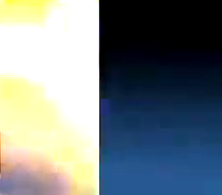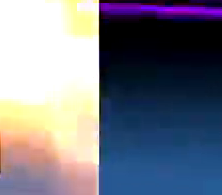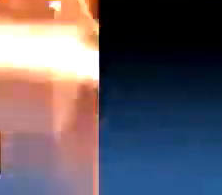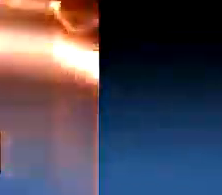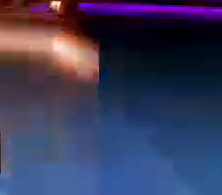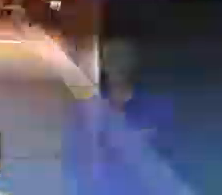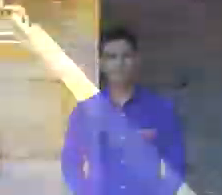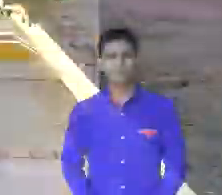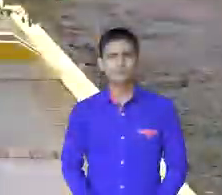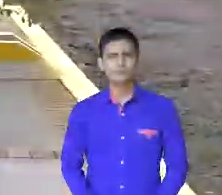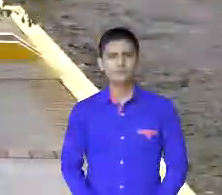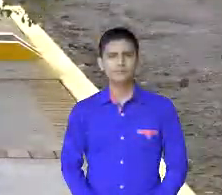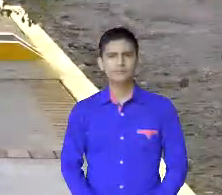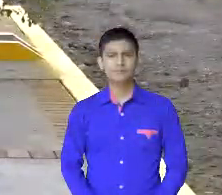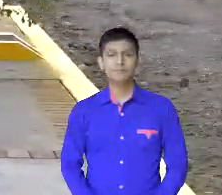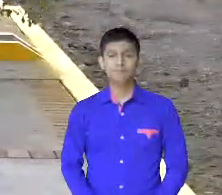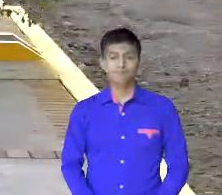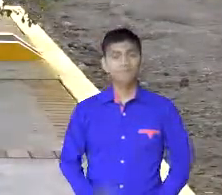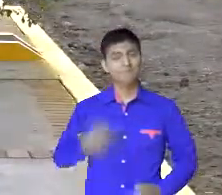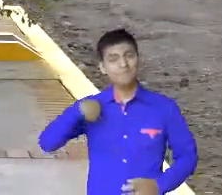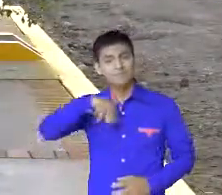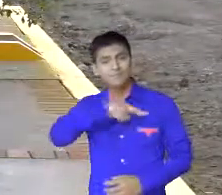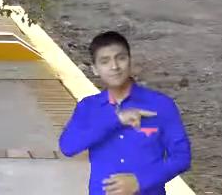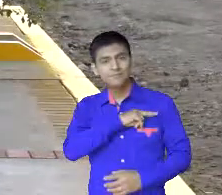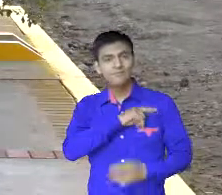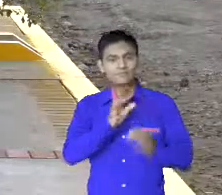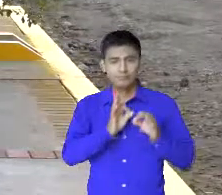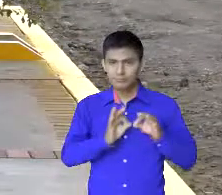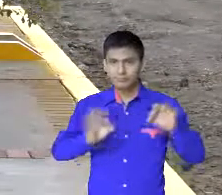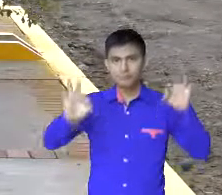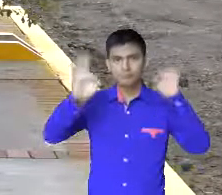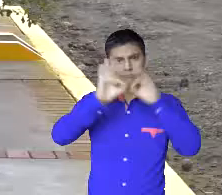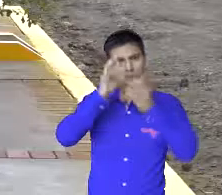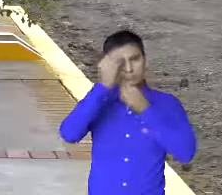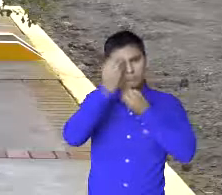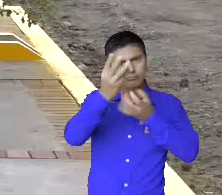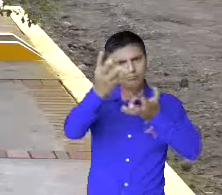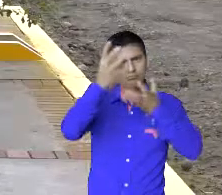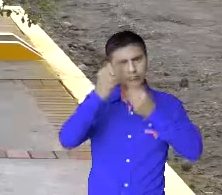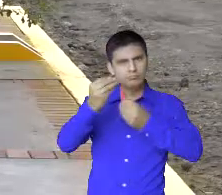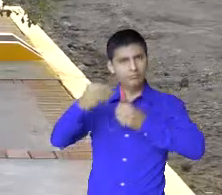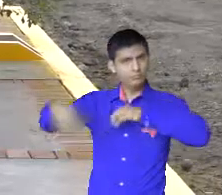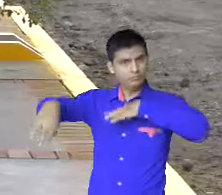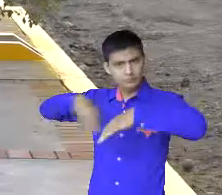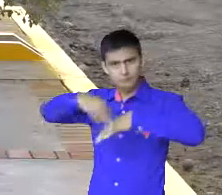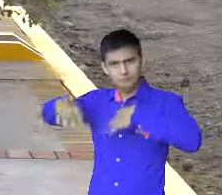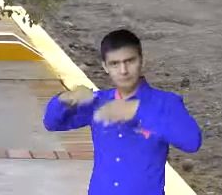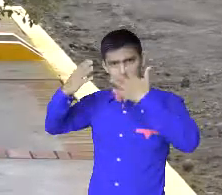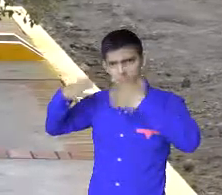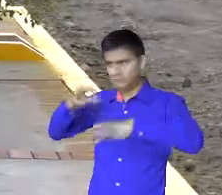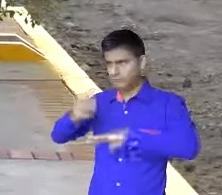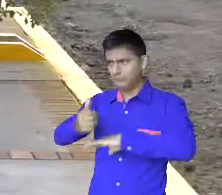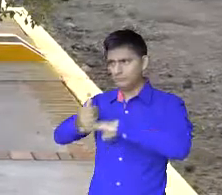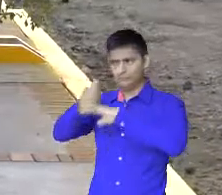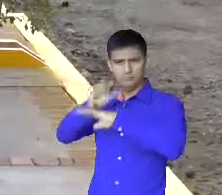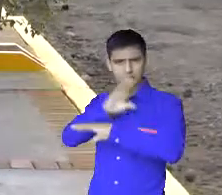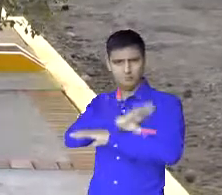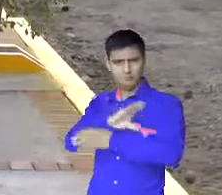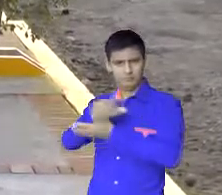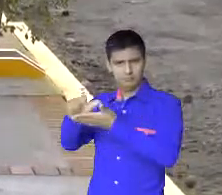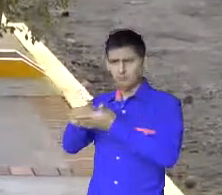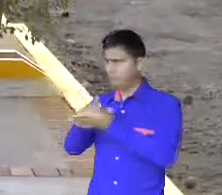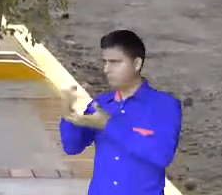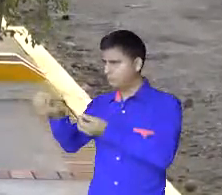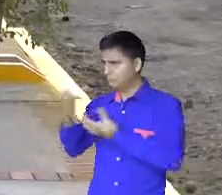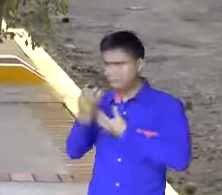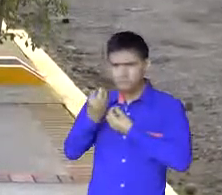abierta. Para nosotros es muy importante informar cada una de las actividades que realiza el municipio de Lago